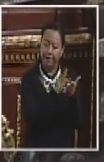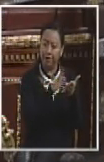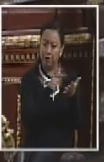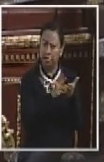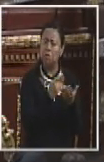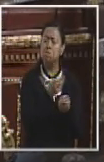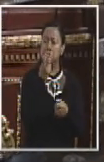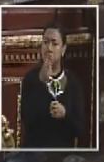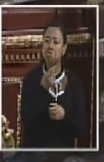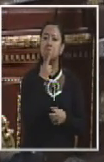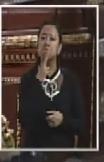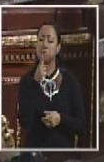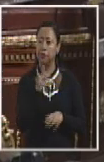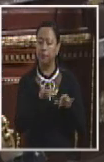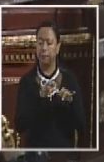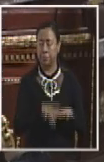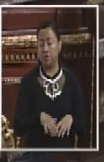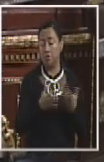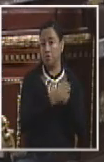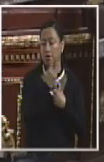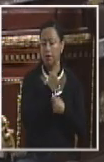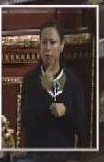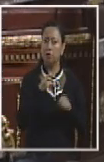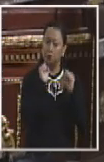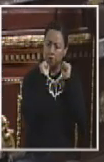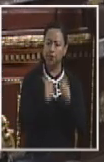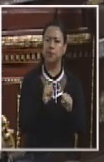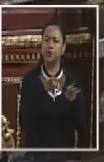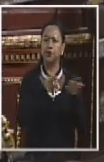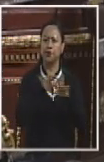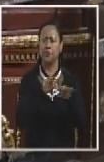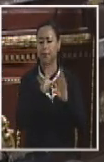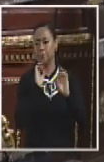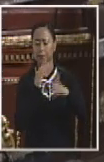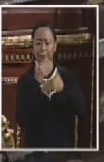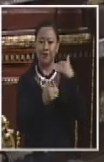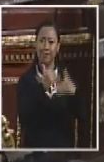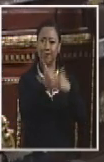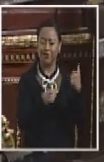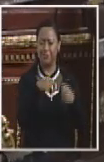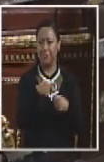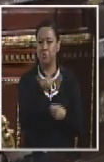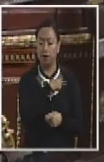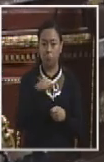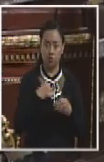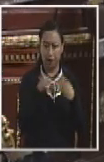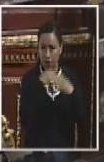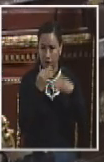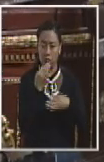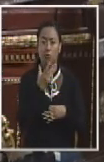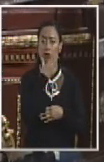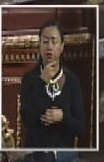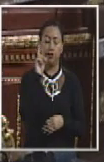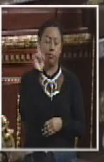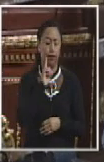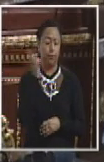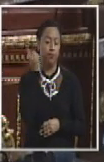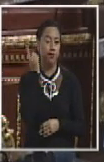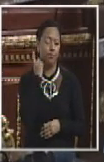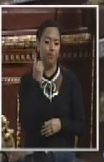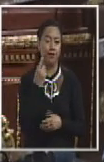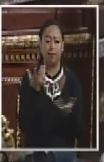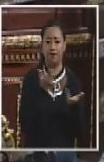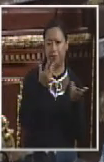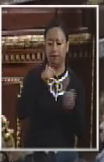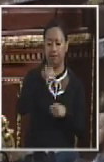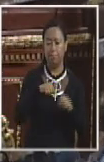medios sustanciales a nivel operativo para asegurar el trabajo y los procesos que llevamos a cabo las diputadas y los diputados de este primer